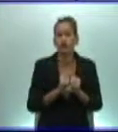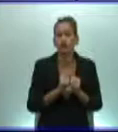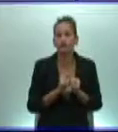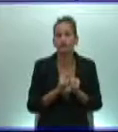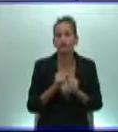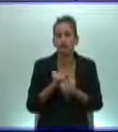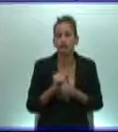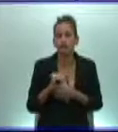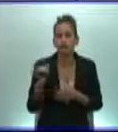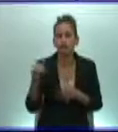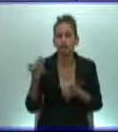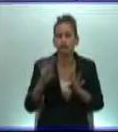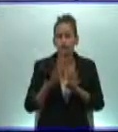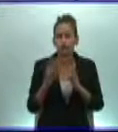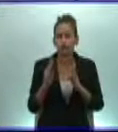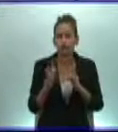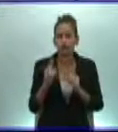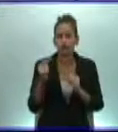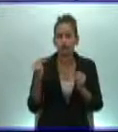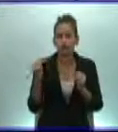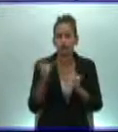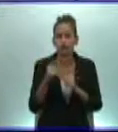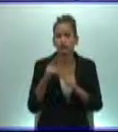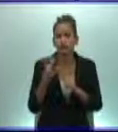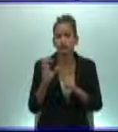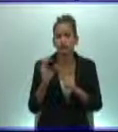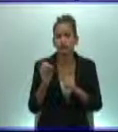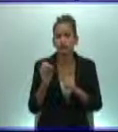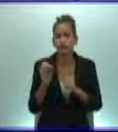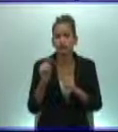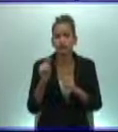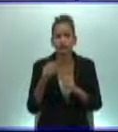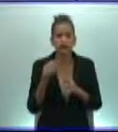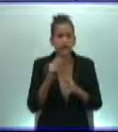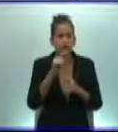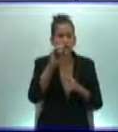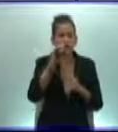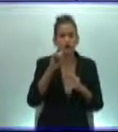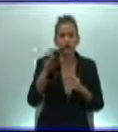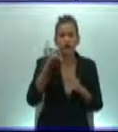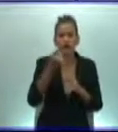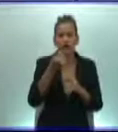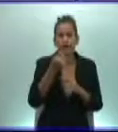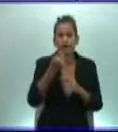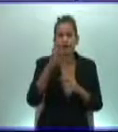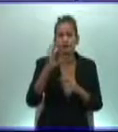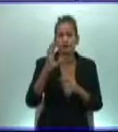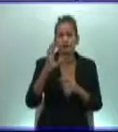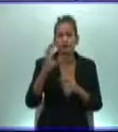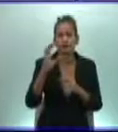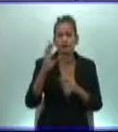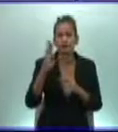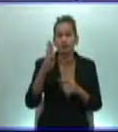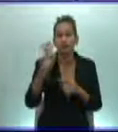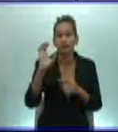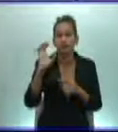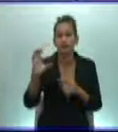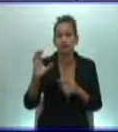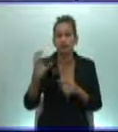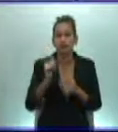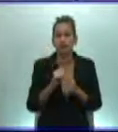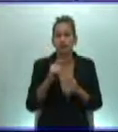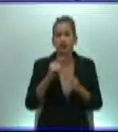a 90 grados. Por tanto, puedo identificar que el ángulo ABC, su amplitud es de 90